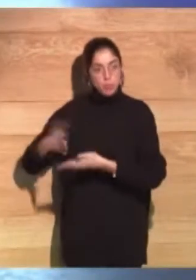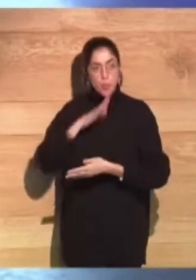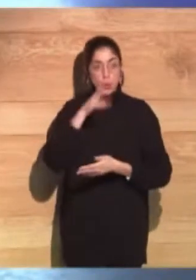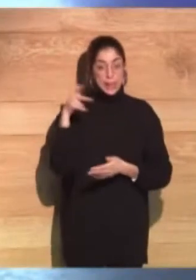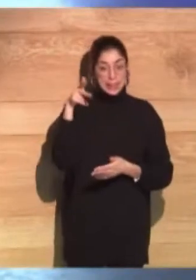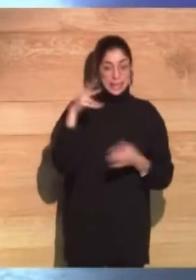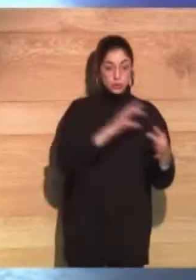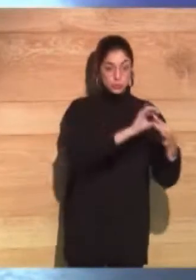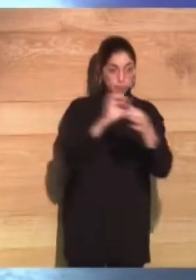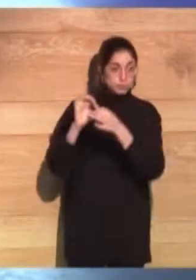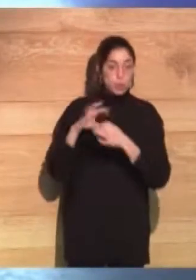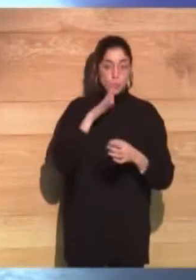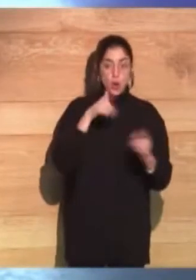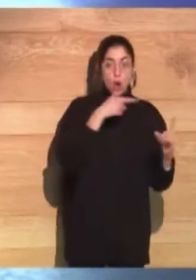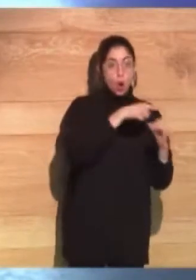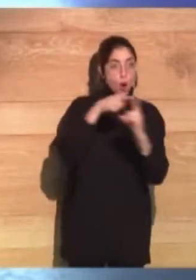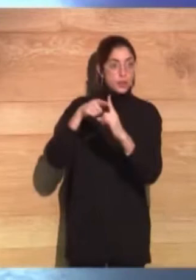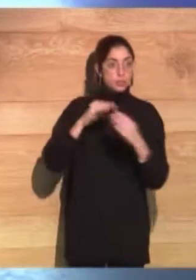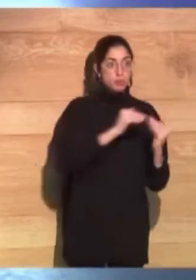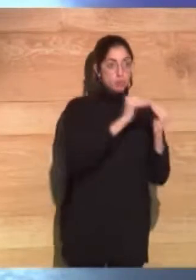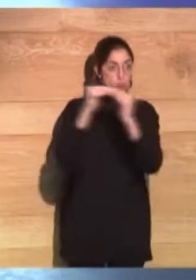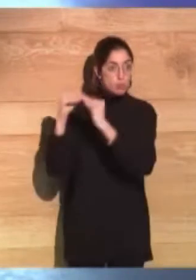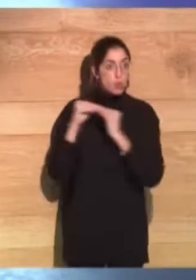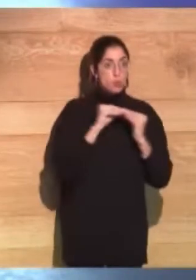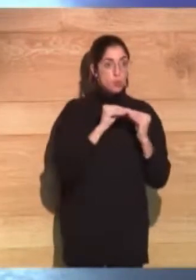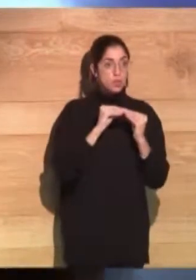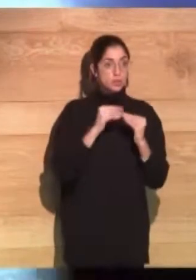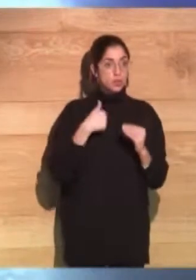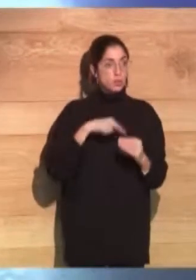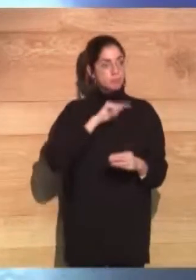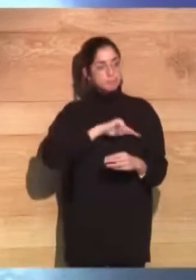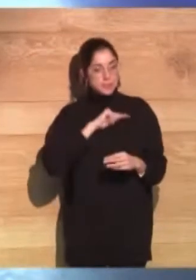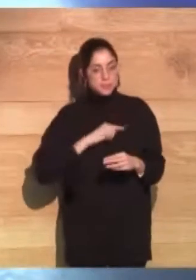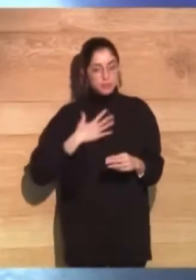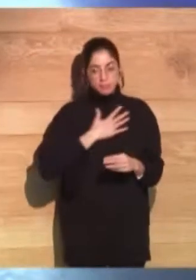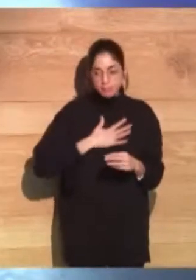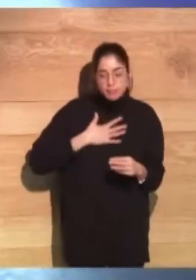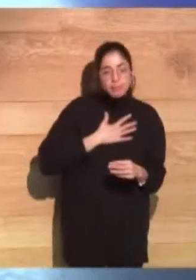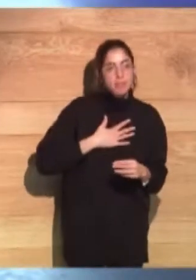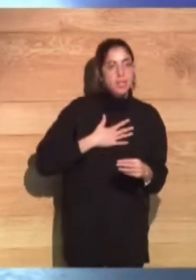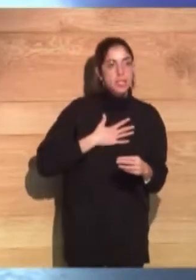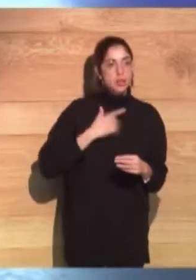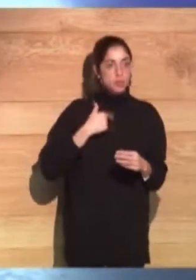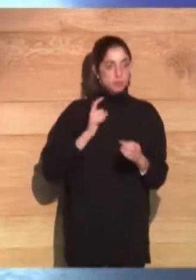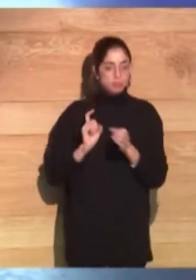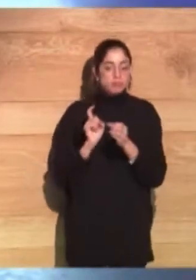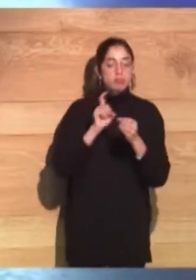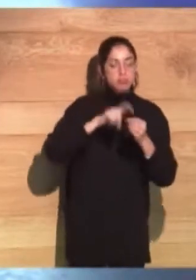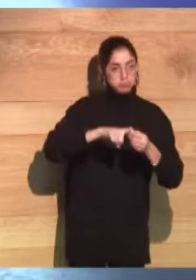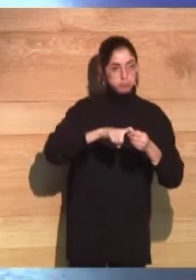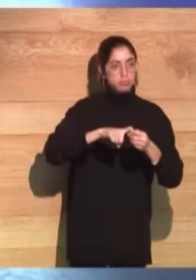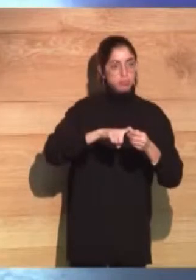objetivos son comunes, y me siento muy complacida de formar parte